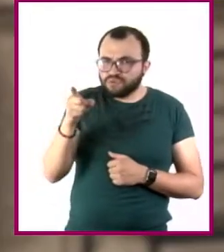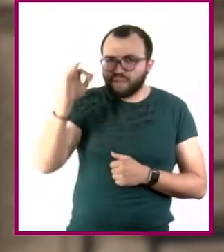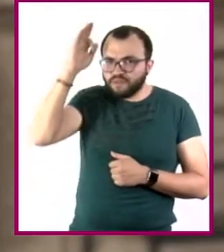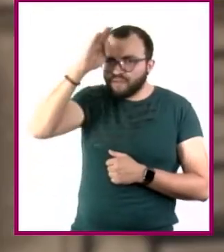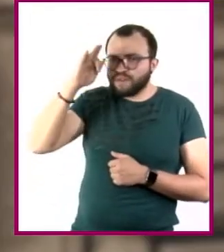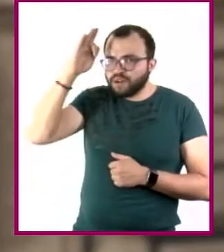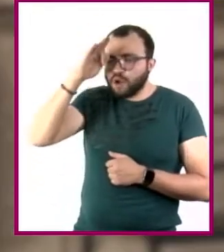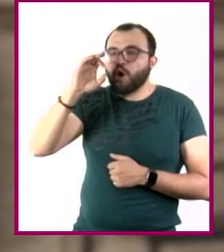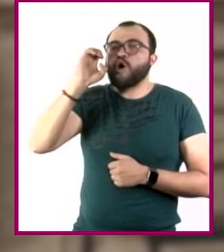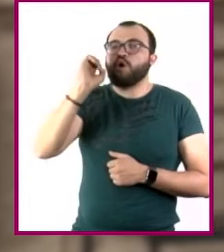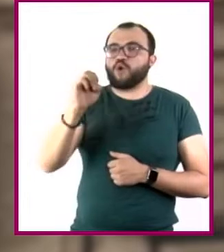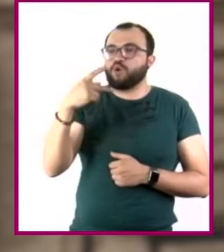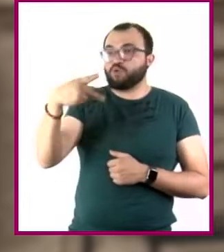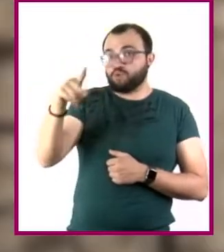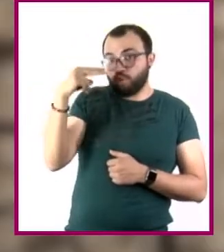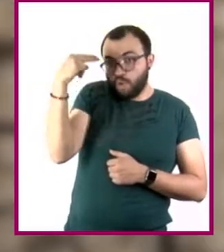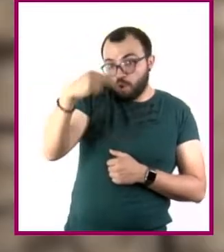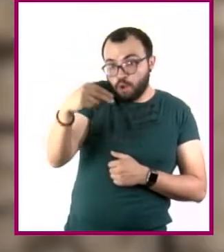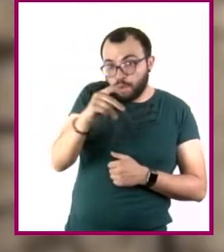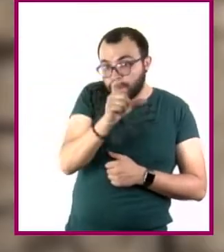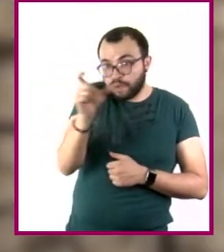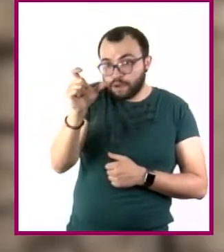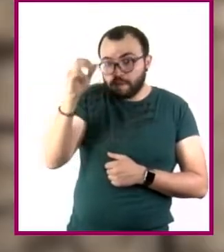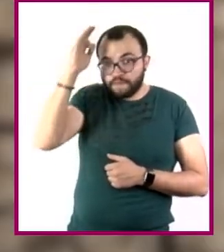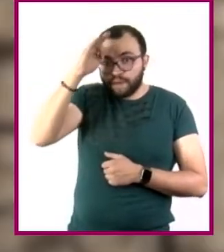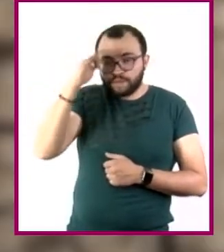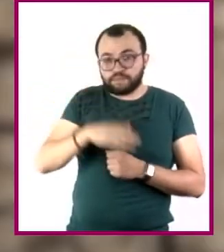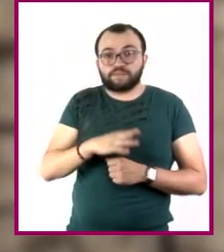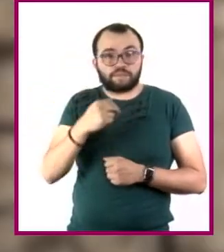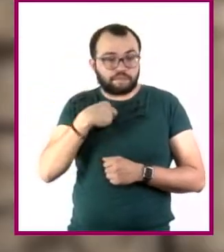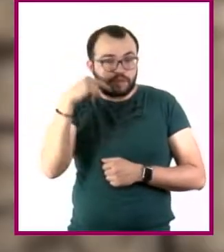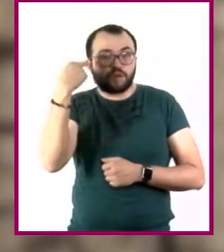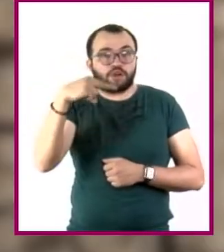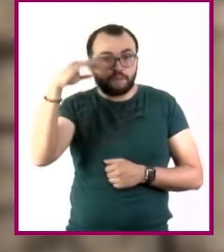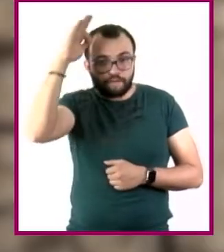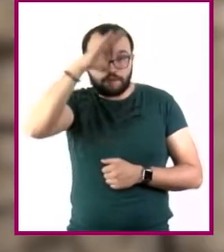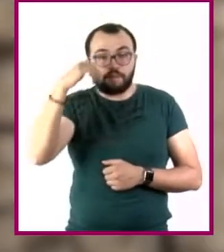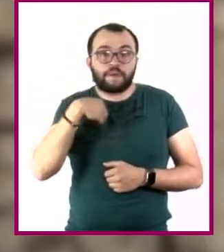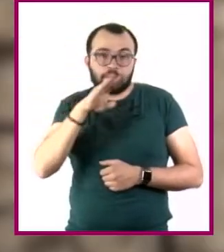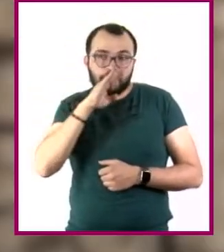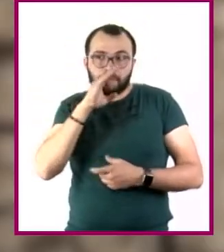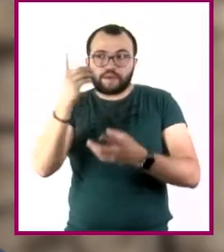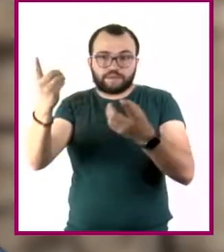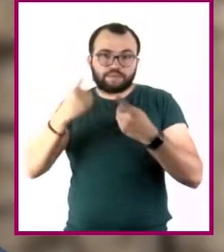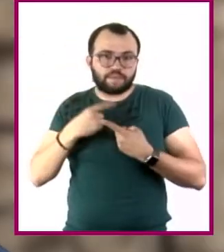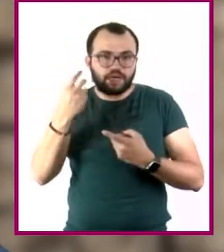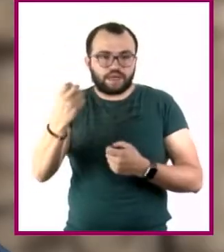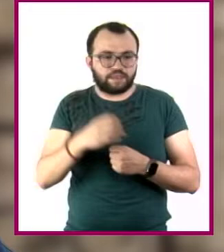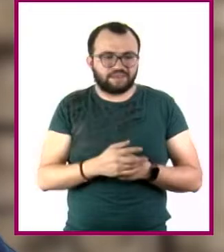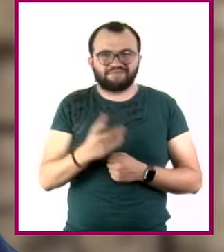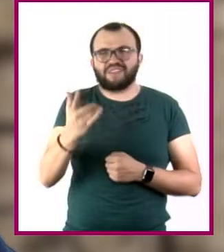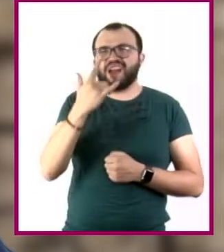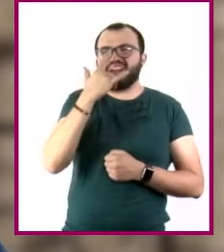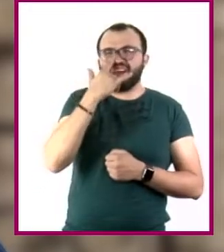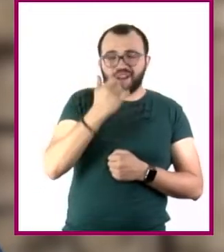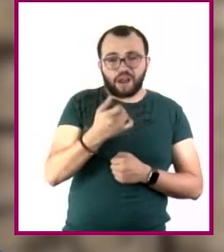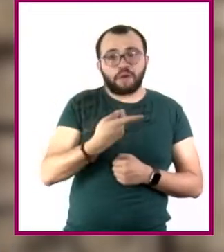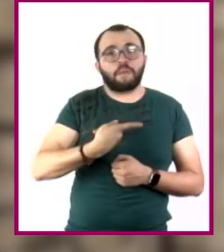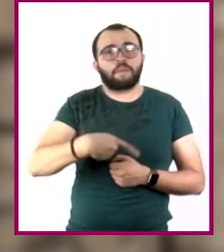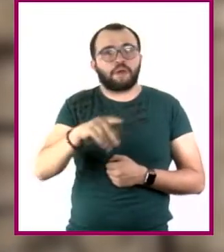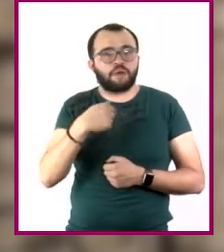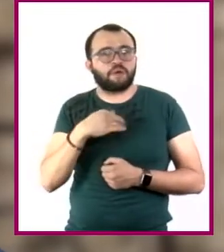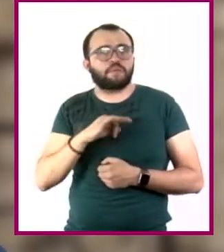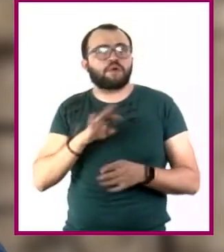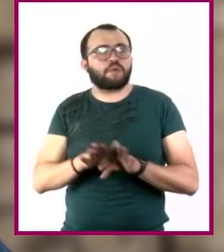filósofo? Me llamo filósofo. Así me puso mi mamá. Es un nombre raro, pero me da cierto toque distinguido.